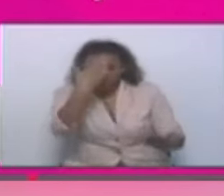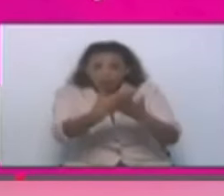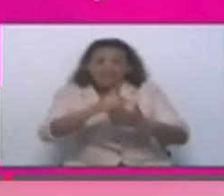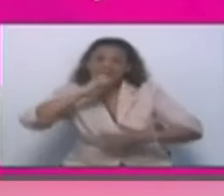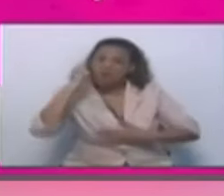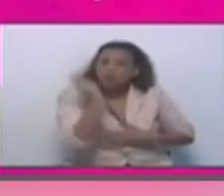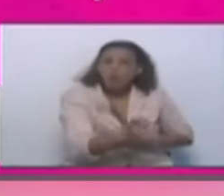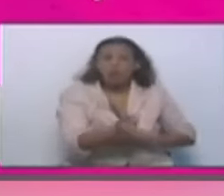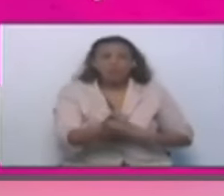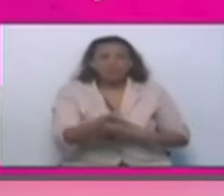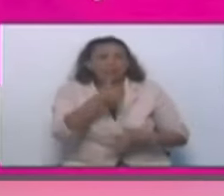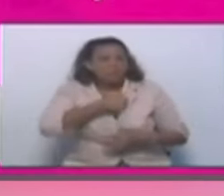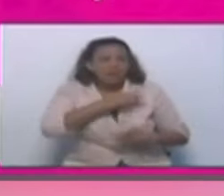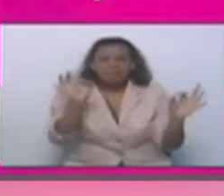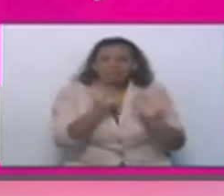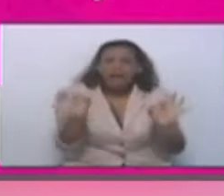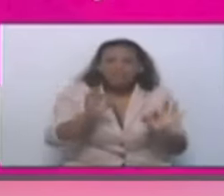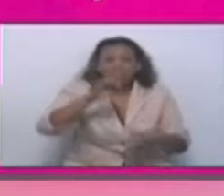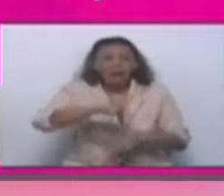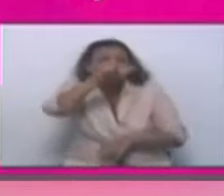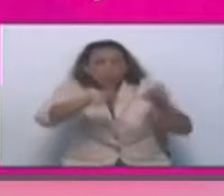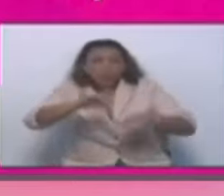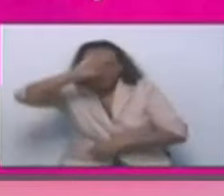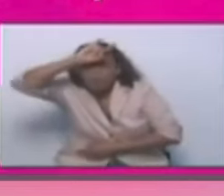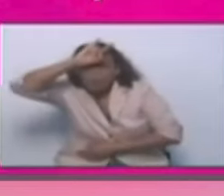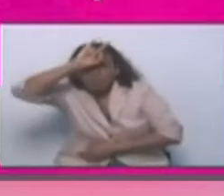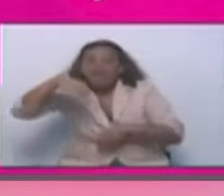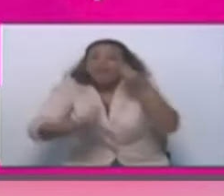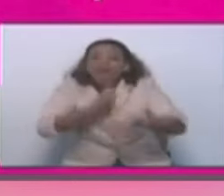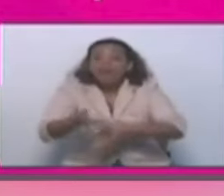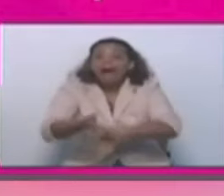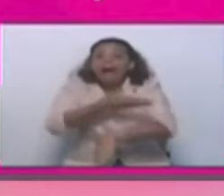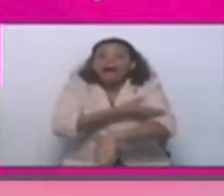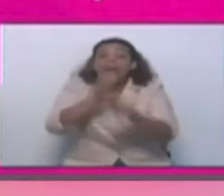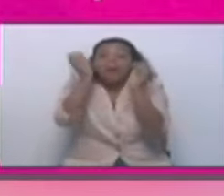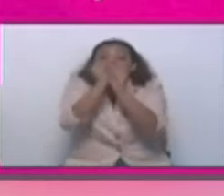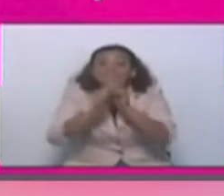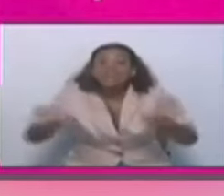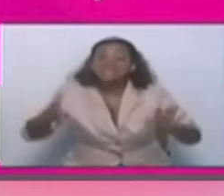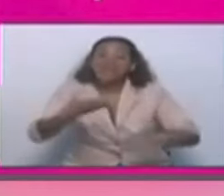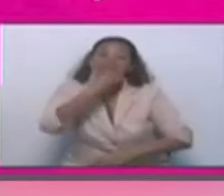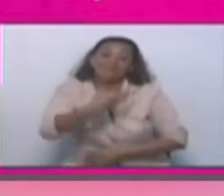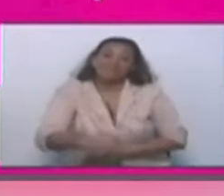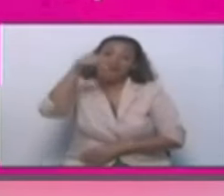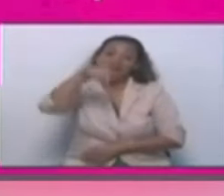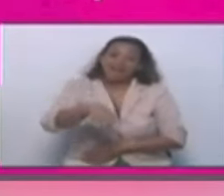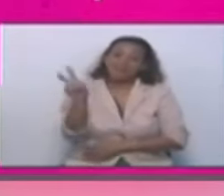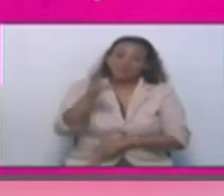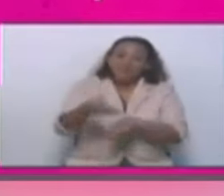odio, la intolerancia de las demonias y los demonios, bendiciones de la Navidad